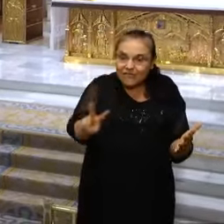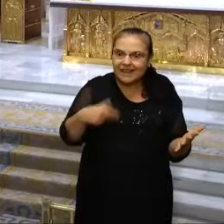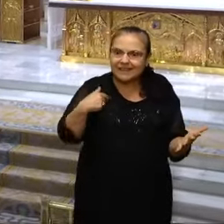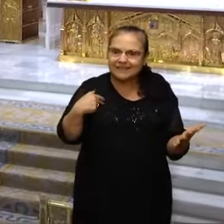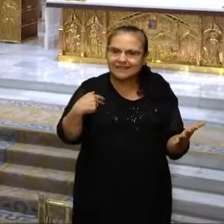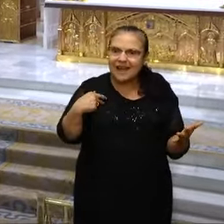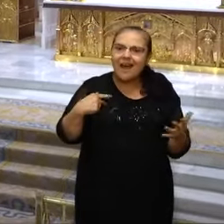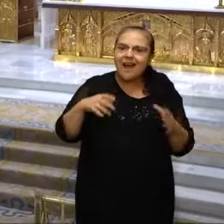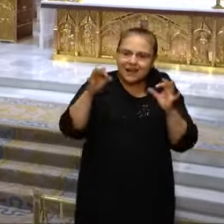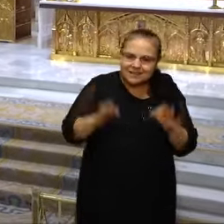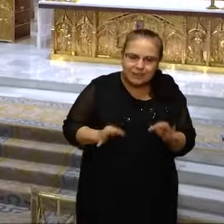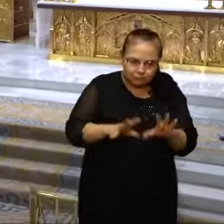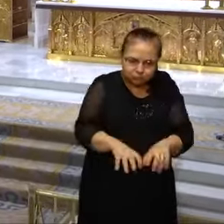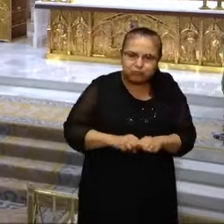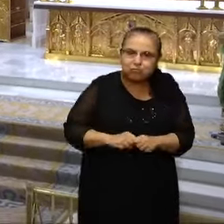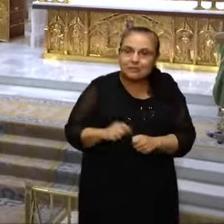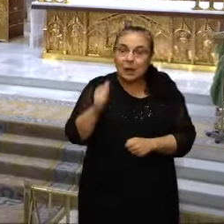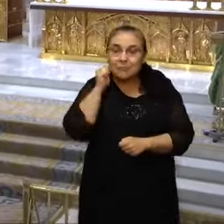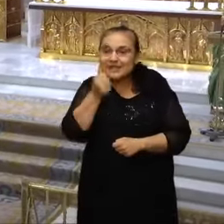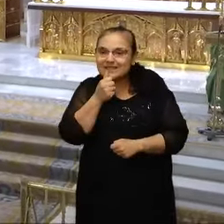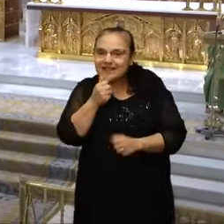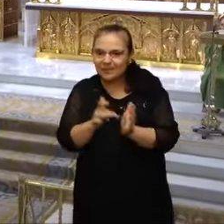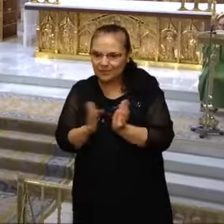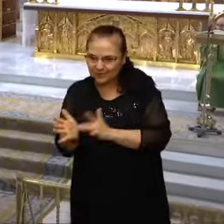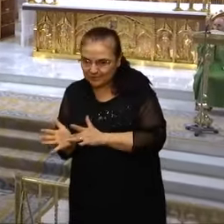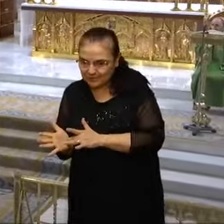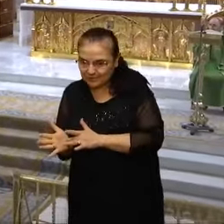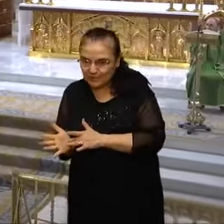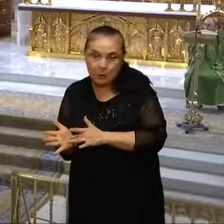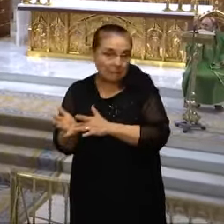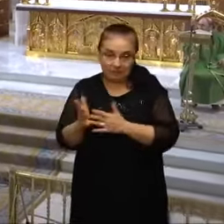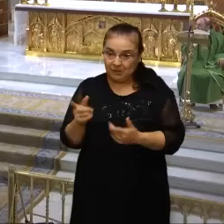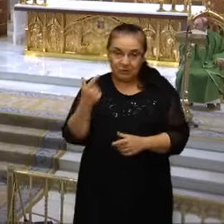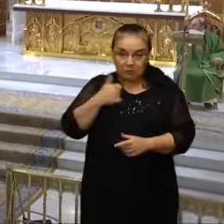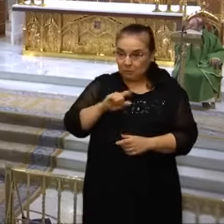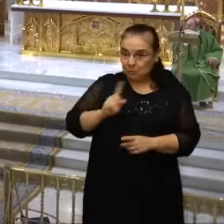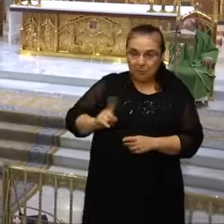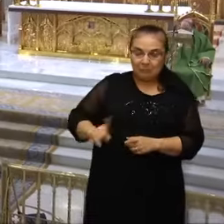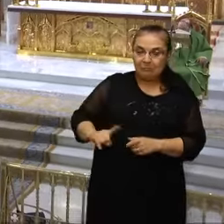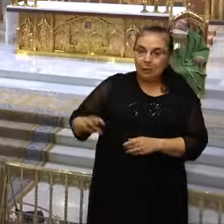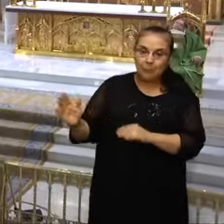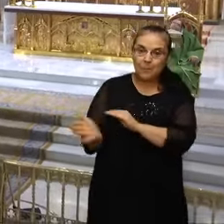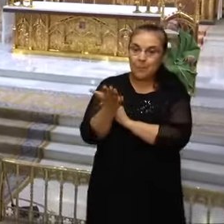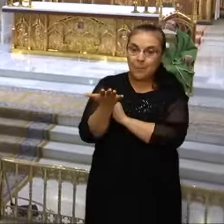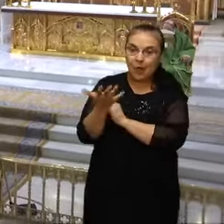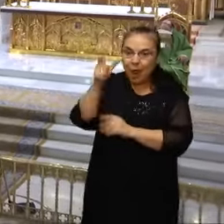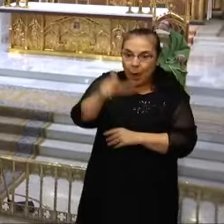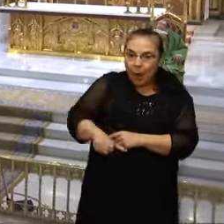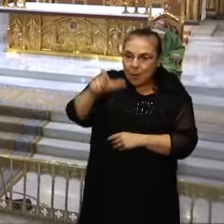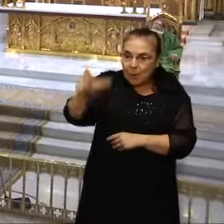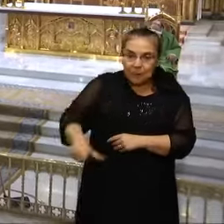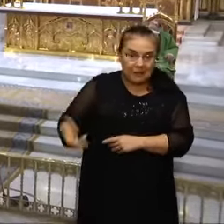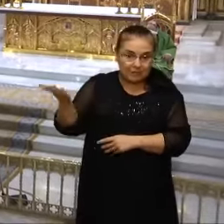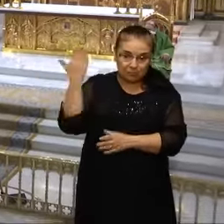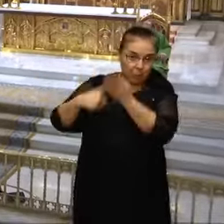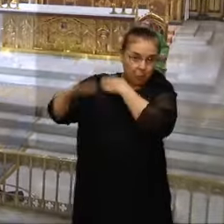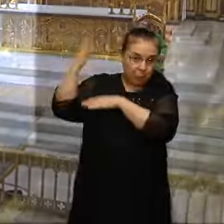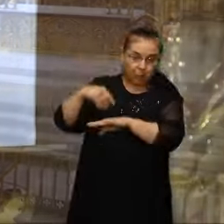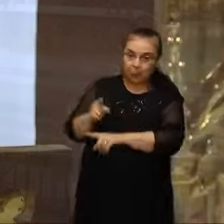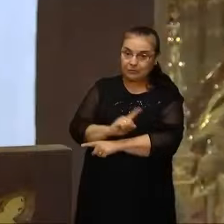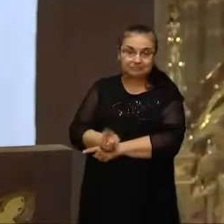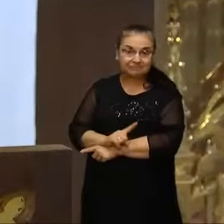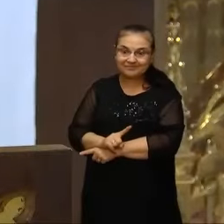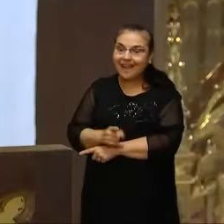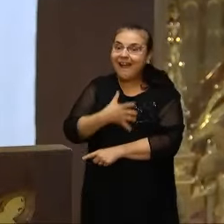cómo comprendo yo el misterio de Cristo, que no había sido manifestado a los hombres en otros tiempos, como ha